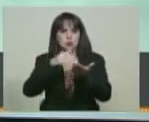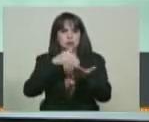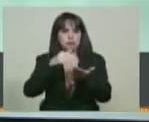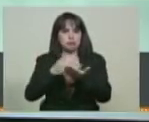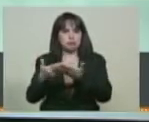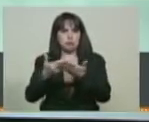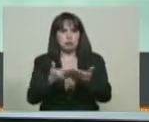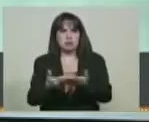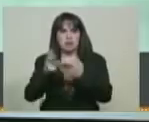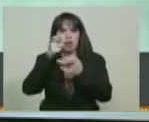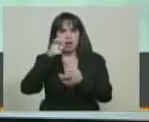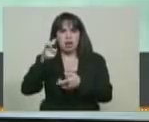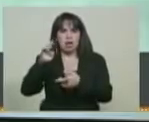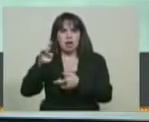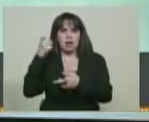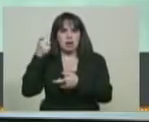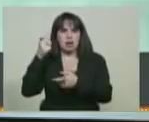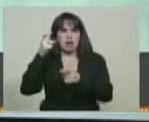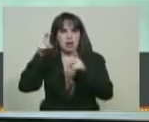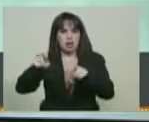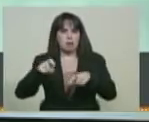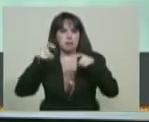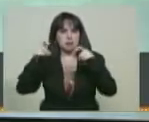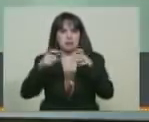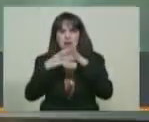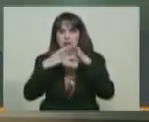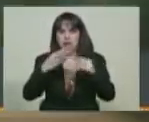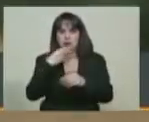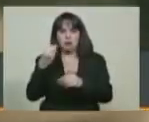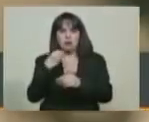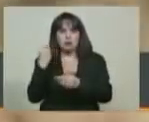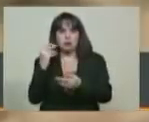campesina, a toda la juventud de Venezuela.